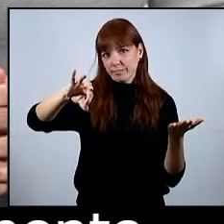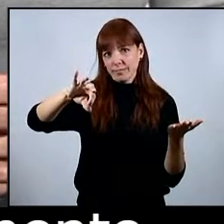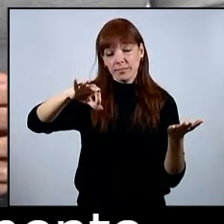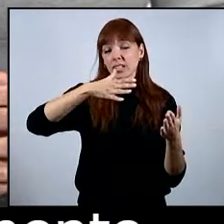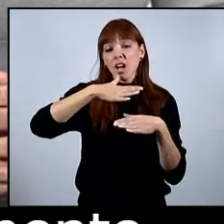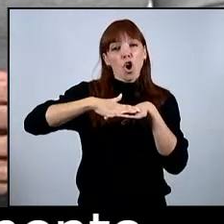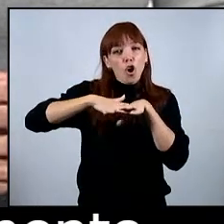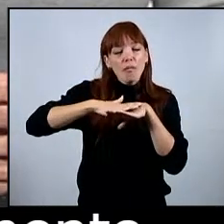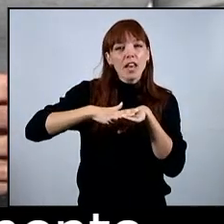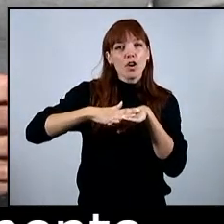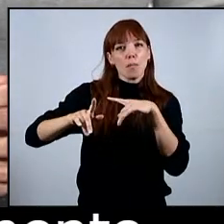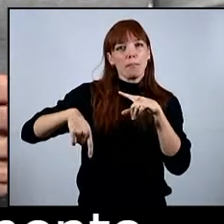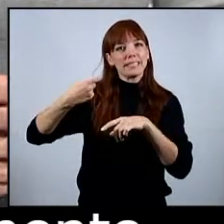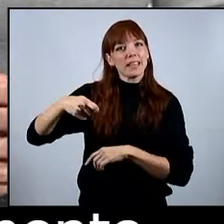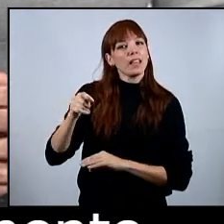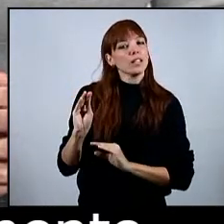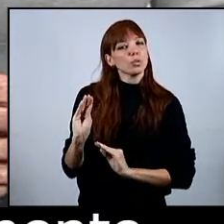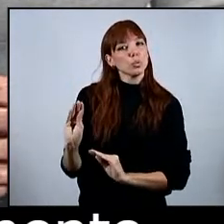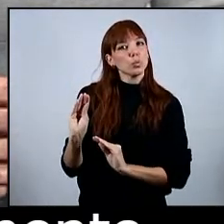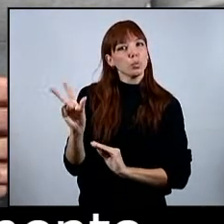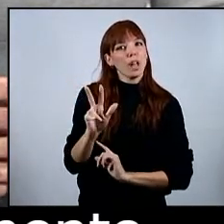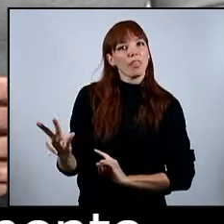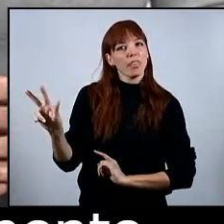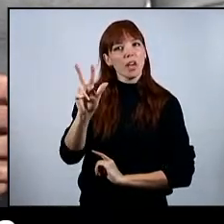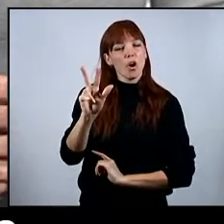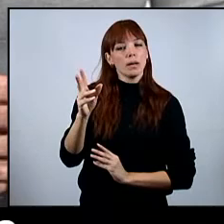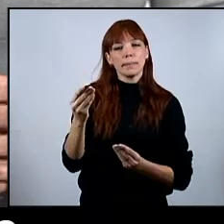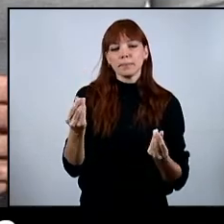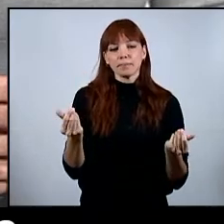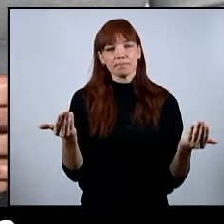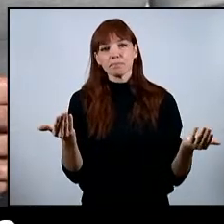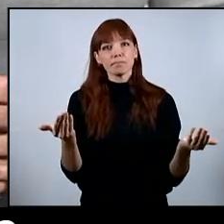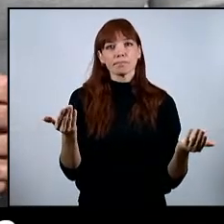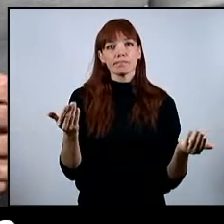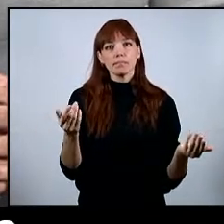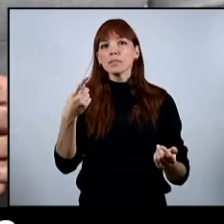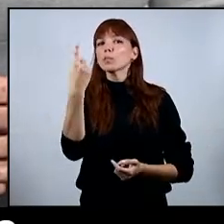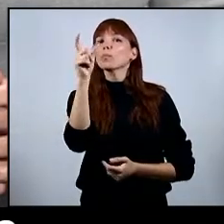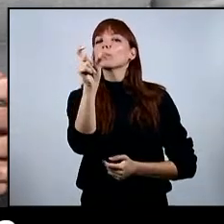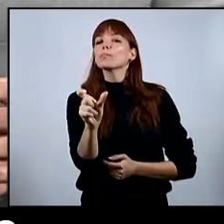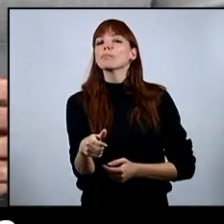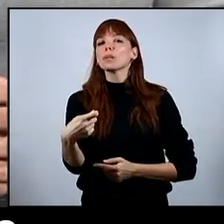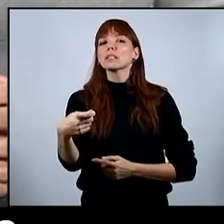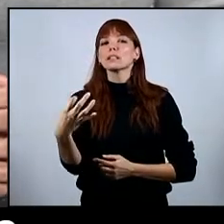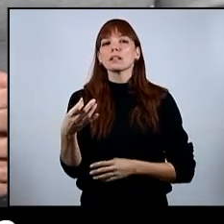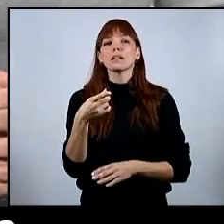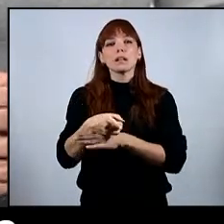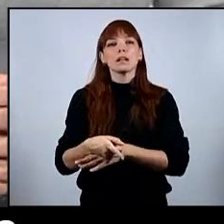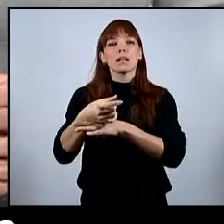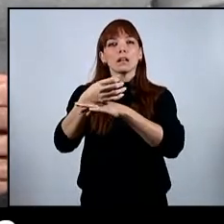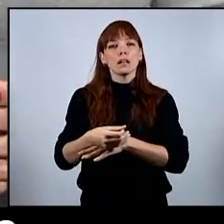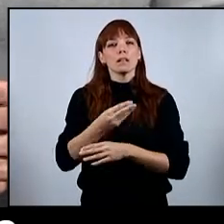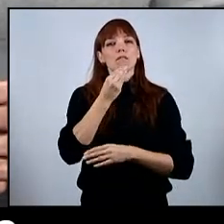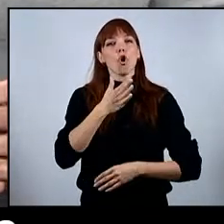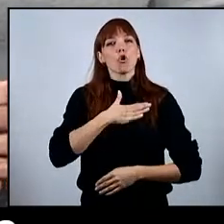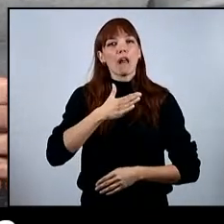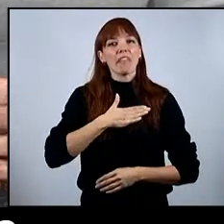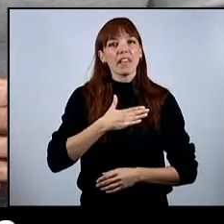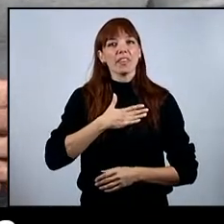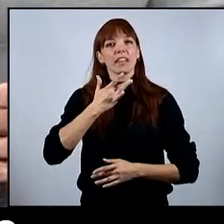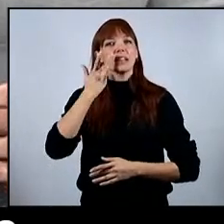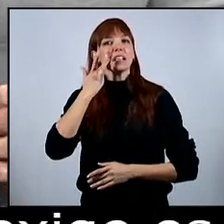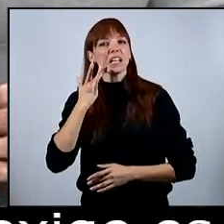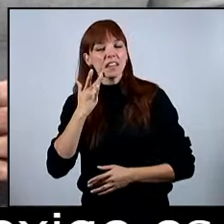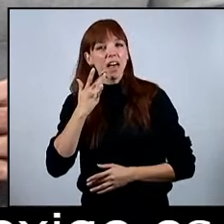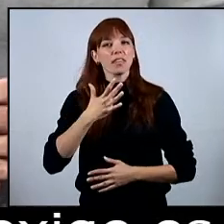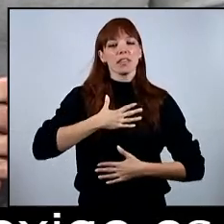a un presidente del Gobierno de nuestra nación, lo que se le exige es integridad, honradez y valentía. Y aquí